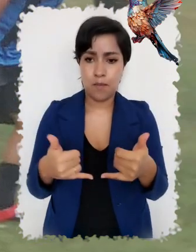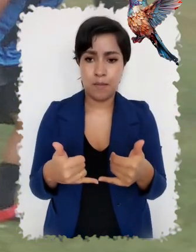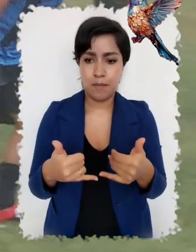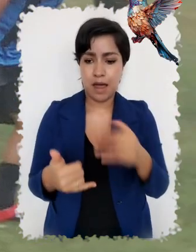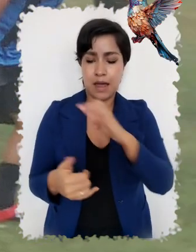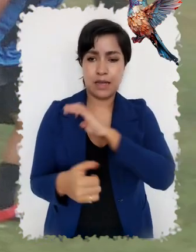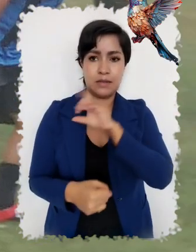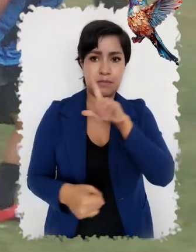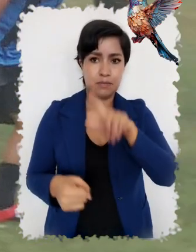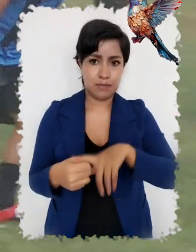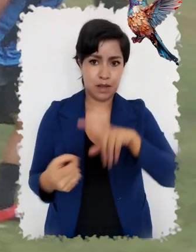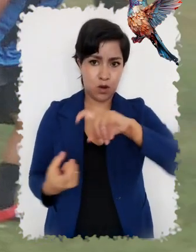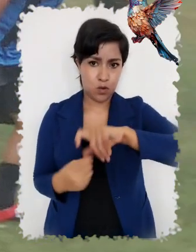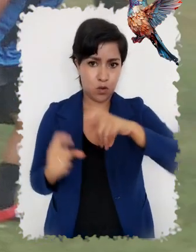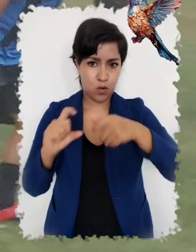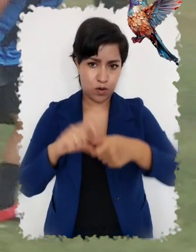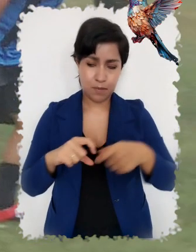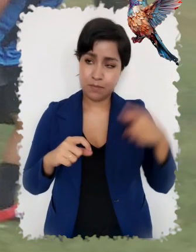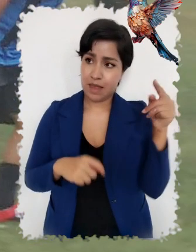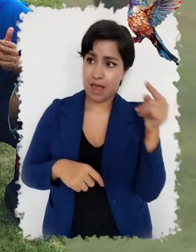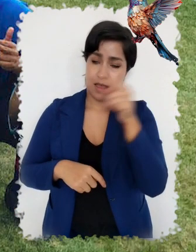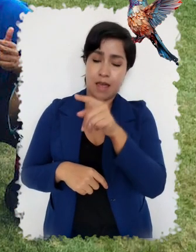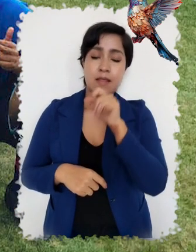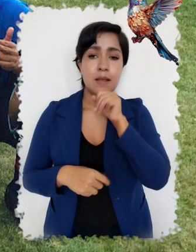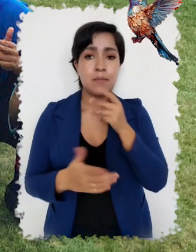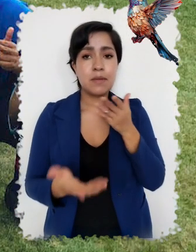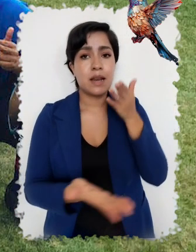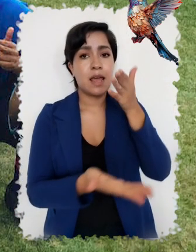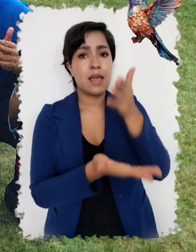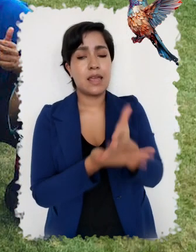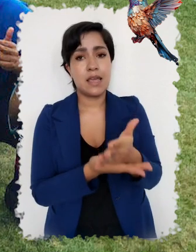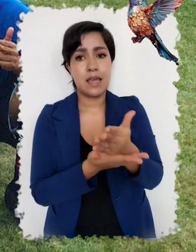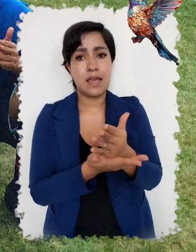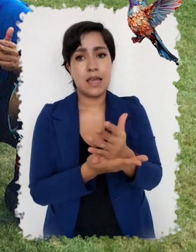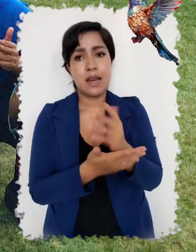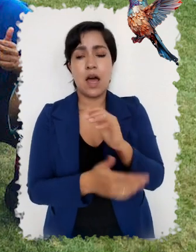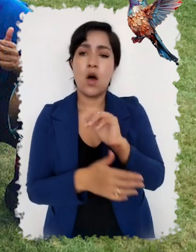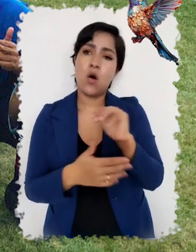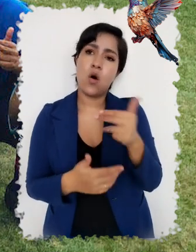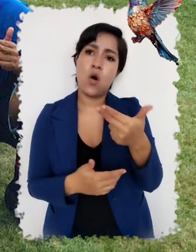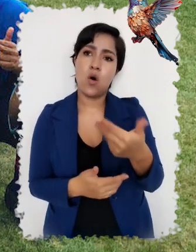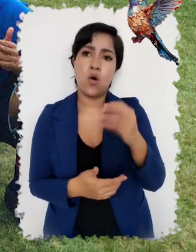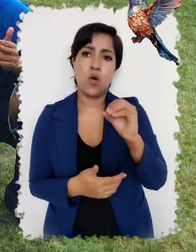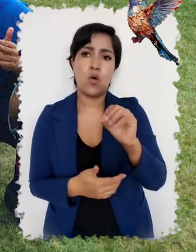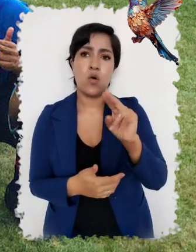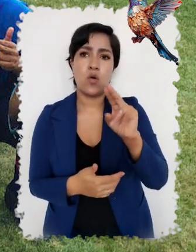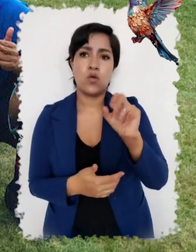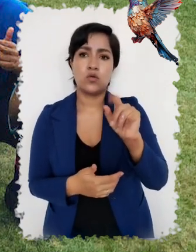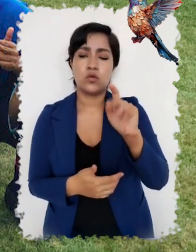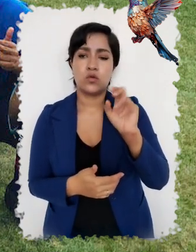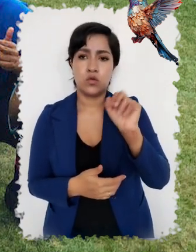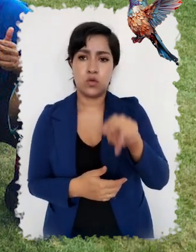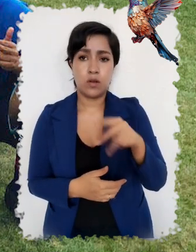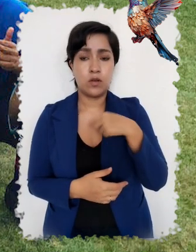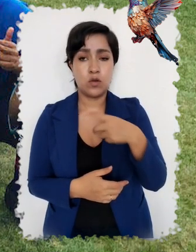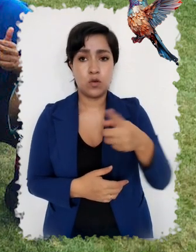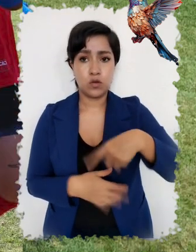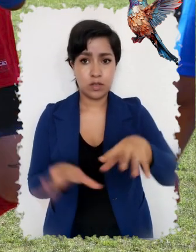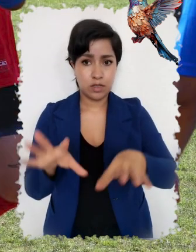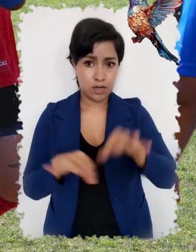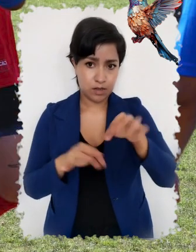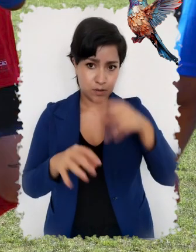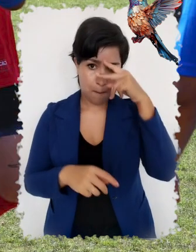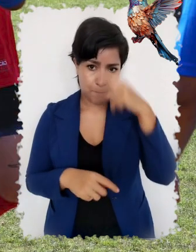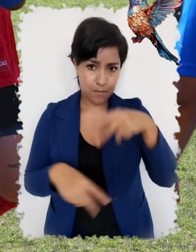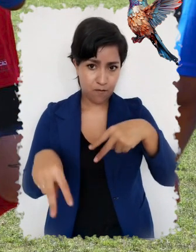special olympics Texas y también viajamos a Houston eh ahí participamos como la selección mexicana de fútbol